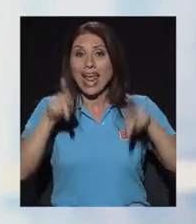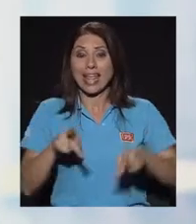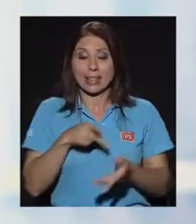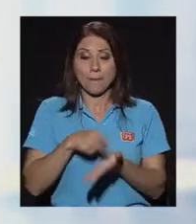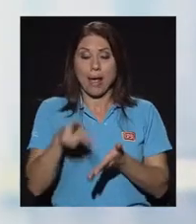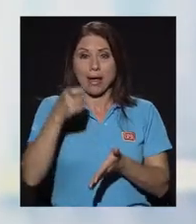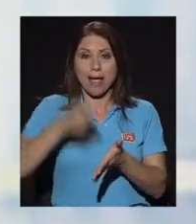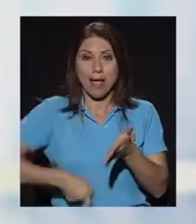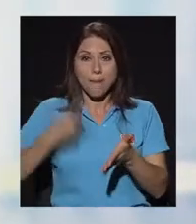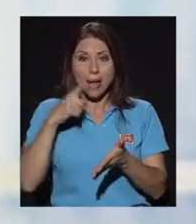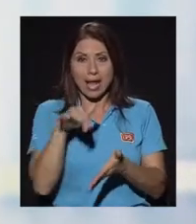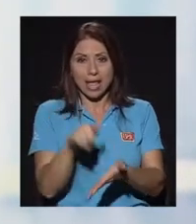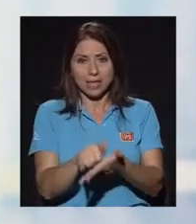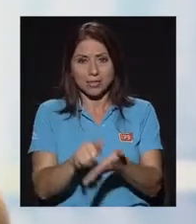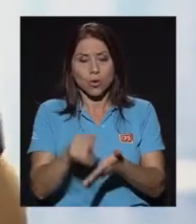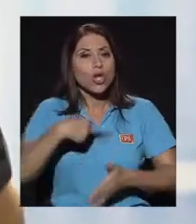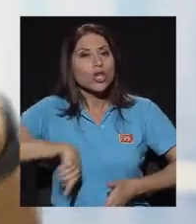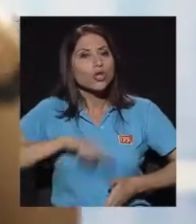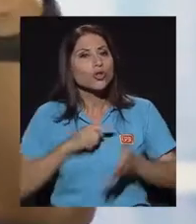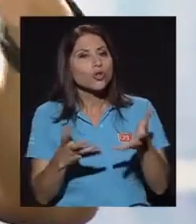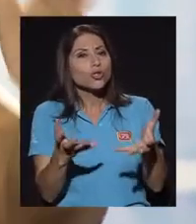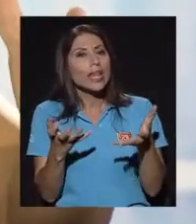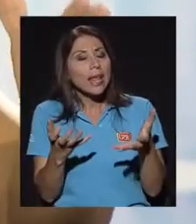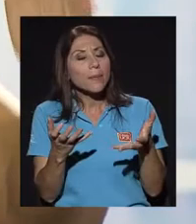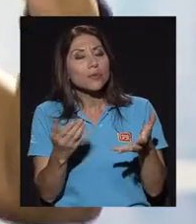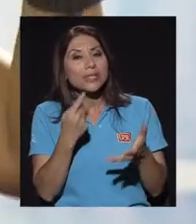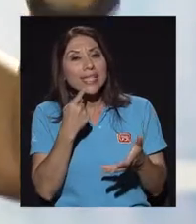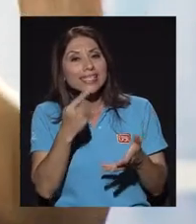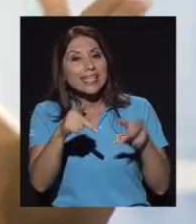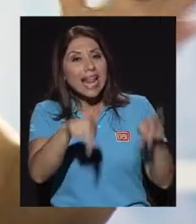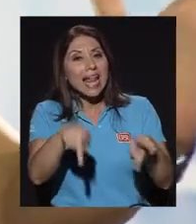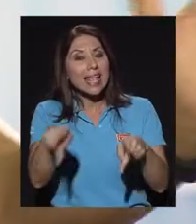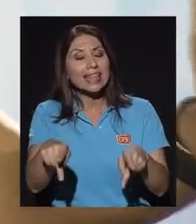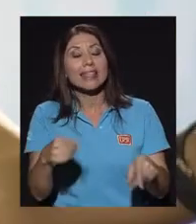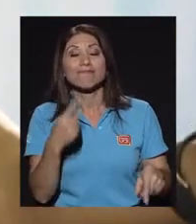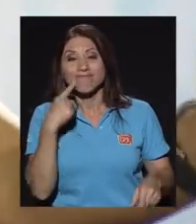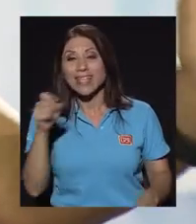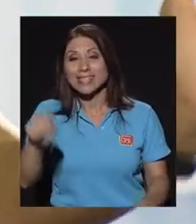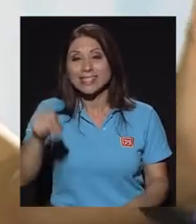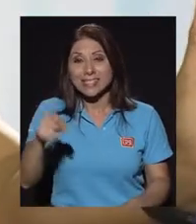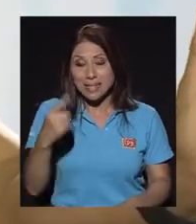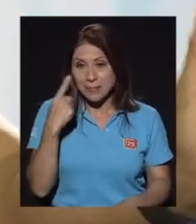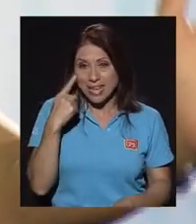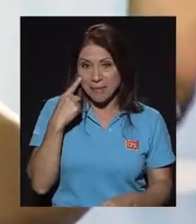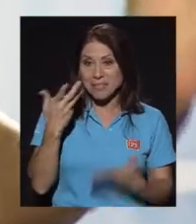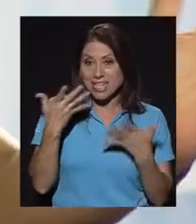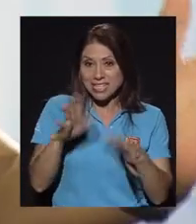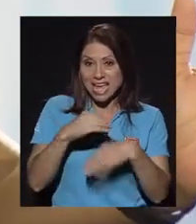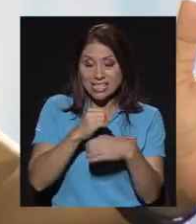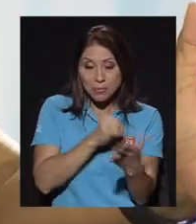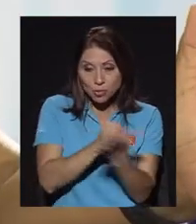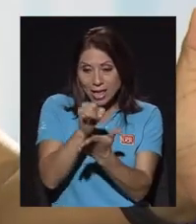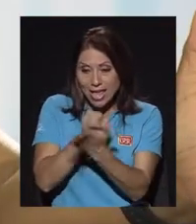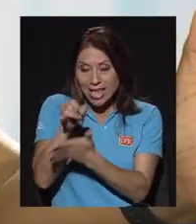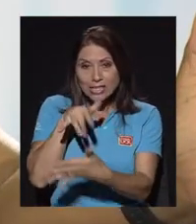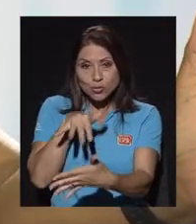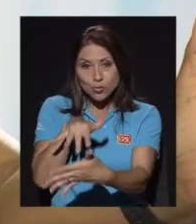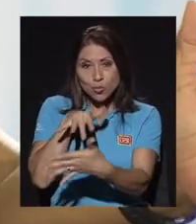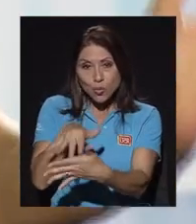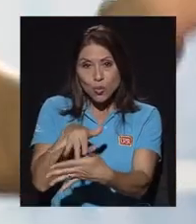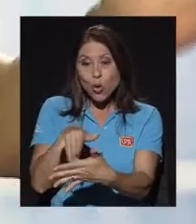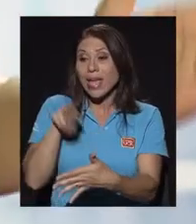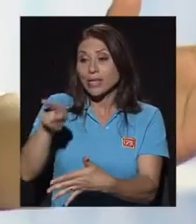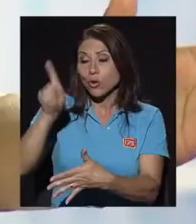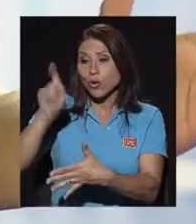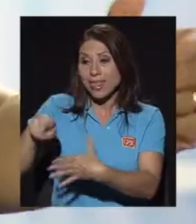Y nosotros queremos darle a la gente y decirle, sí, mira, esto es lo que dice el estudio que debe rendir una